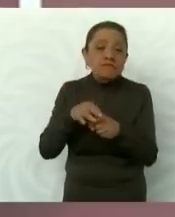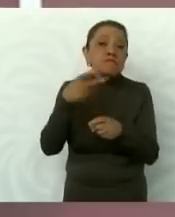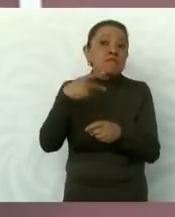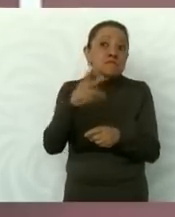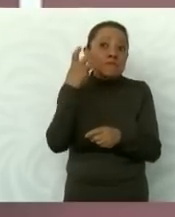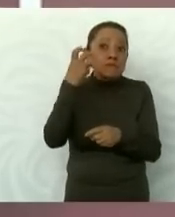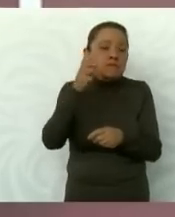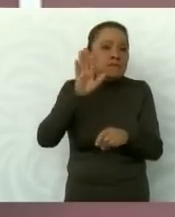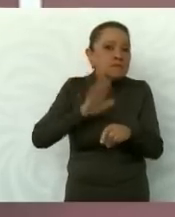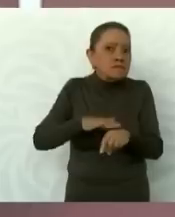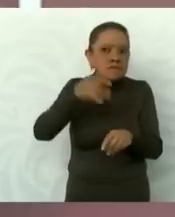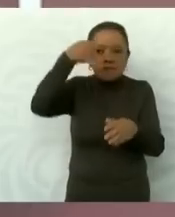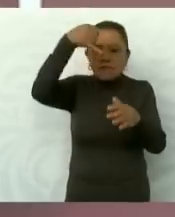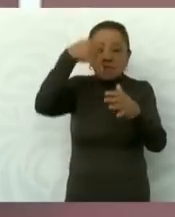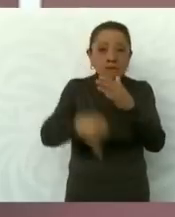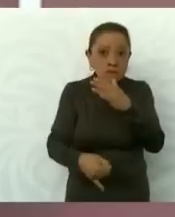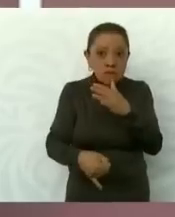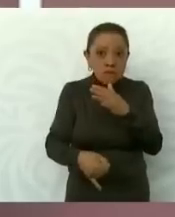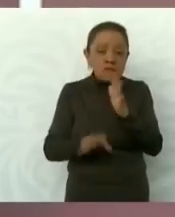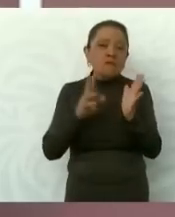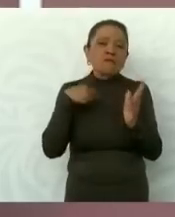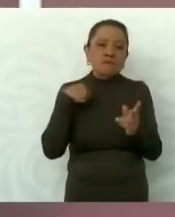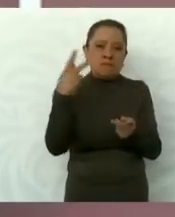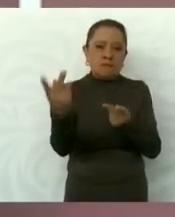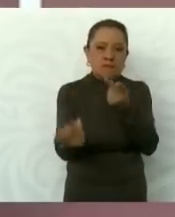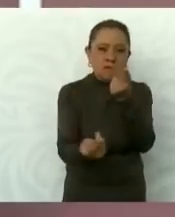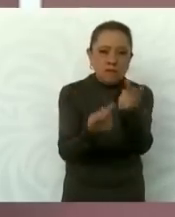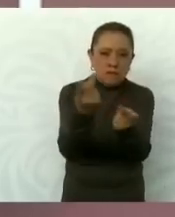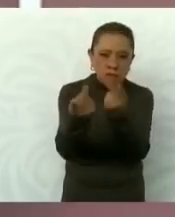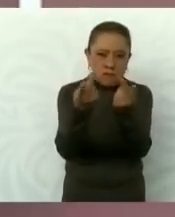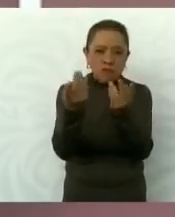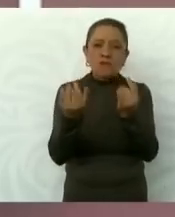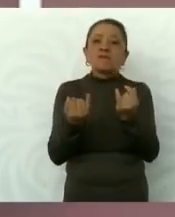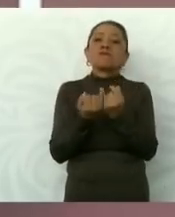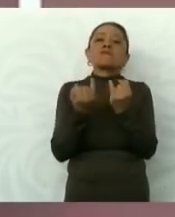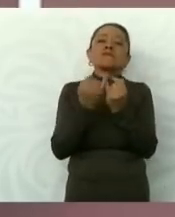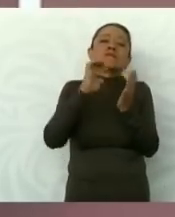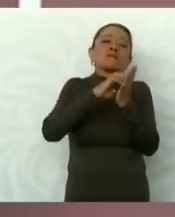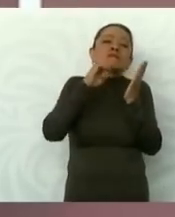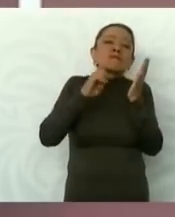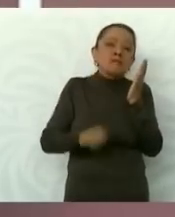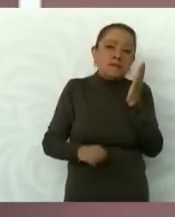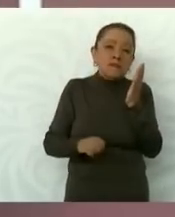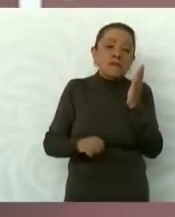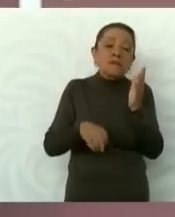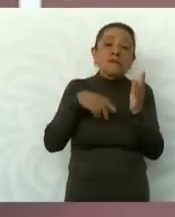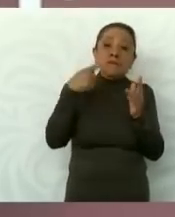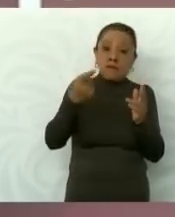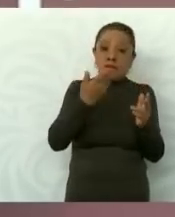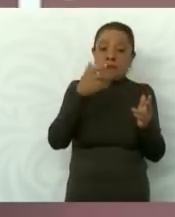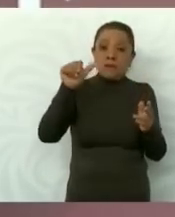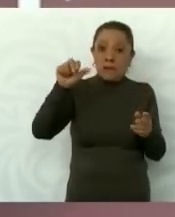pregunto, ¿es lo mismo el gobierno que inició el presidente López Obrador que los que había antes?